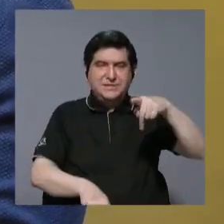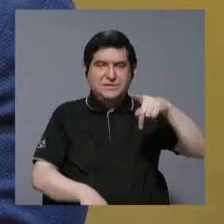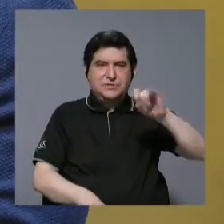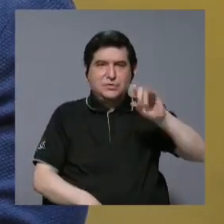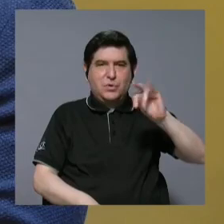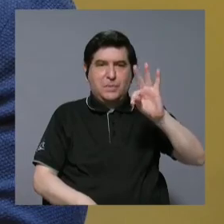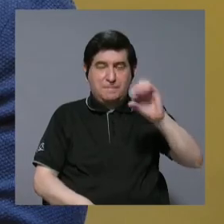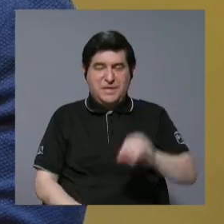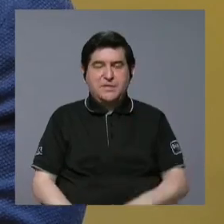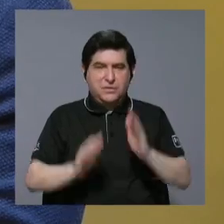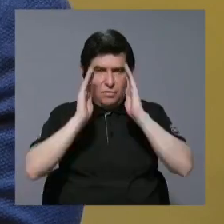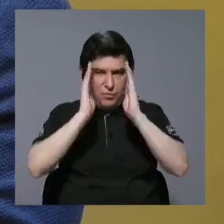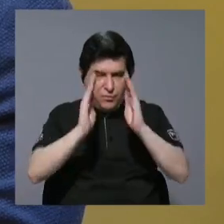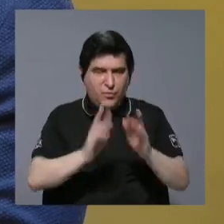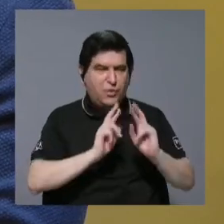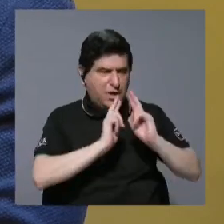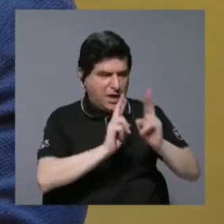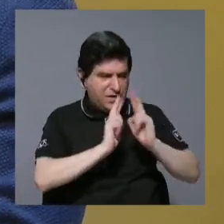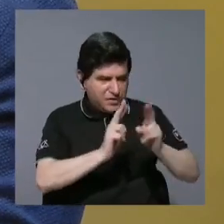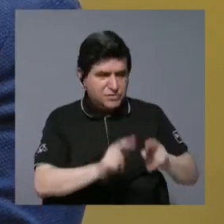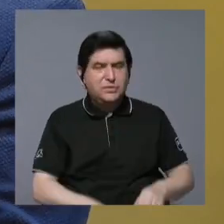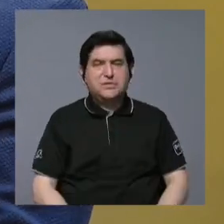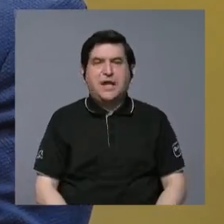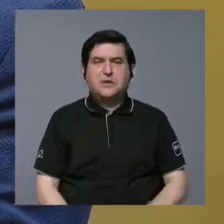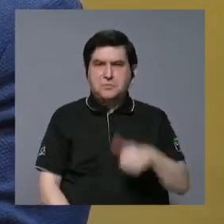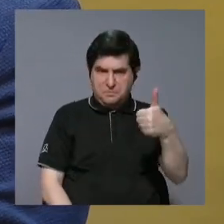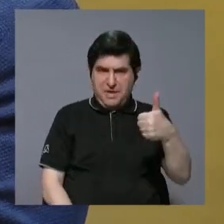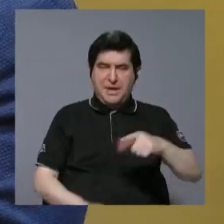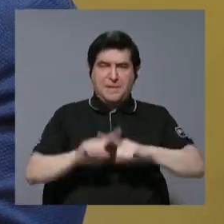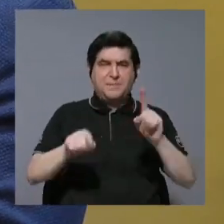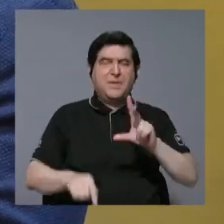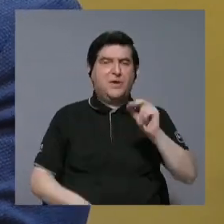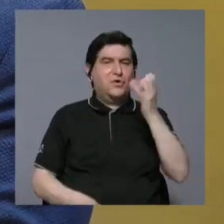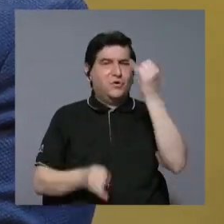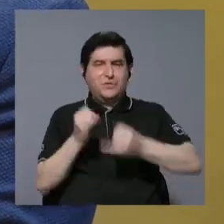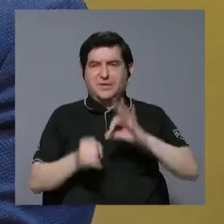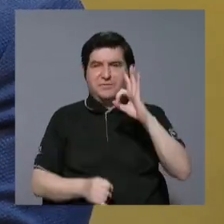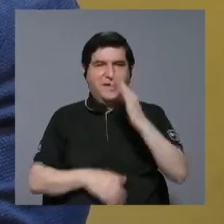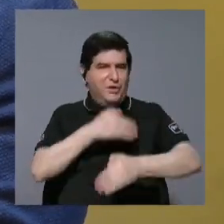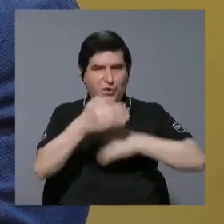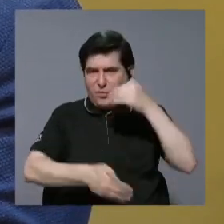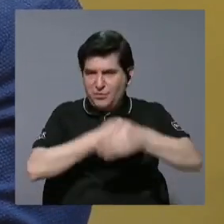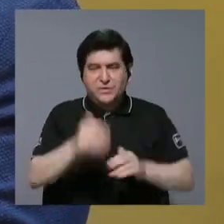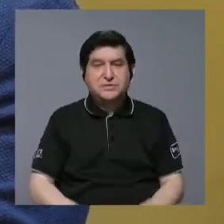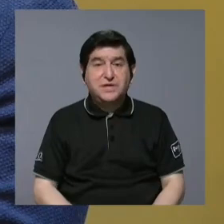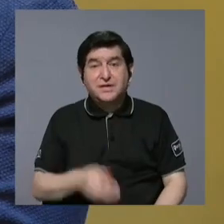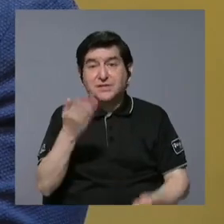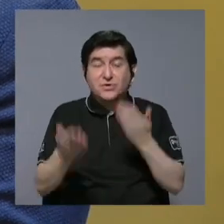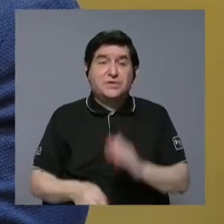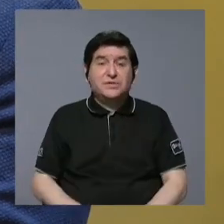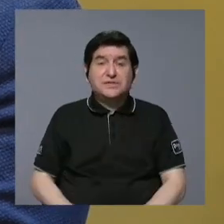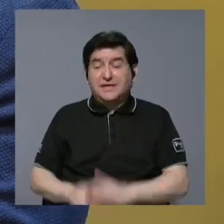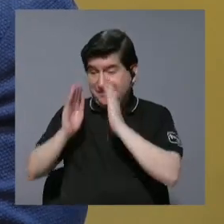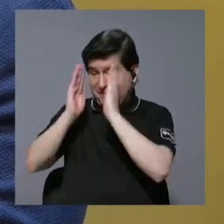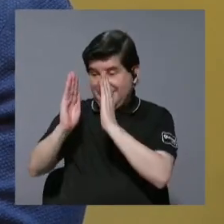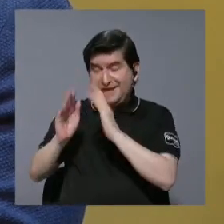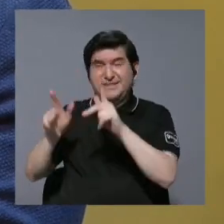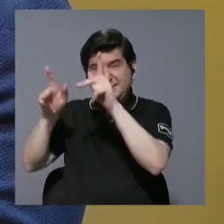hacia los resultados, que logró éxito, pero no logró culminar un proceso. ¿Por qué? Porque tal vez su orientación a las personas